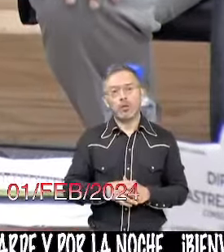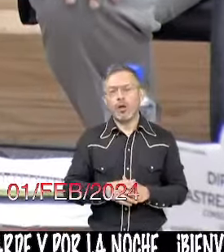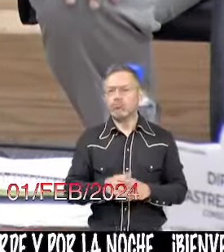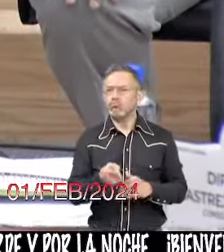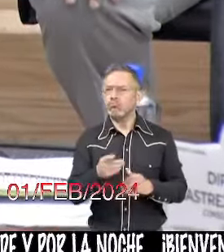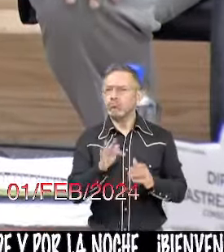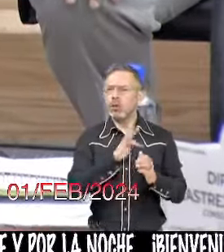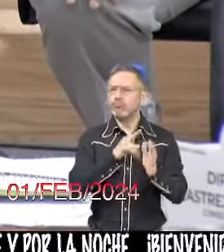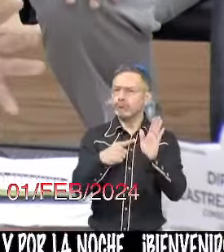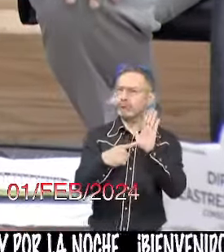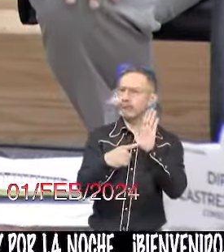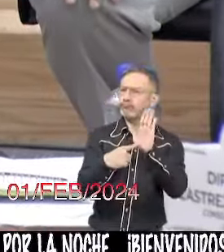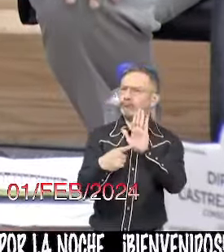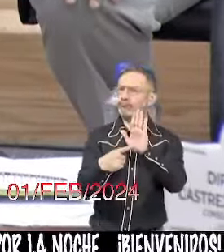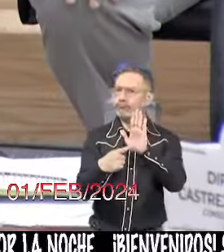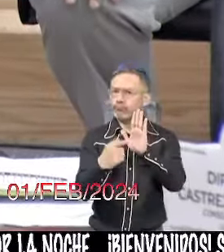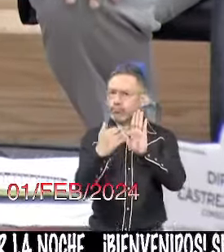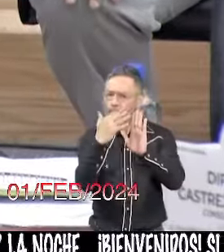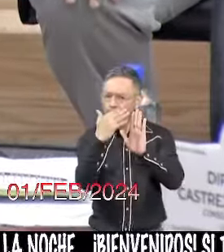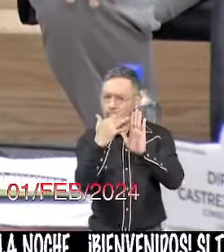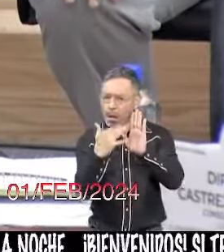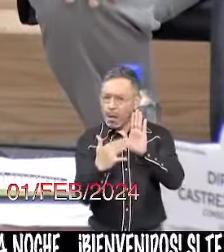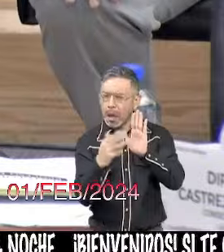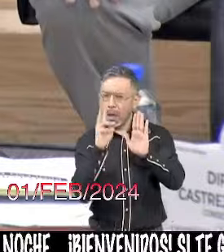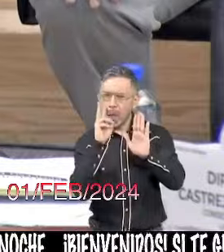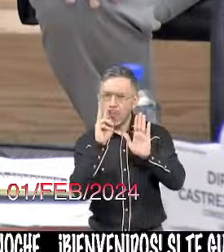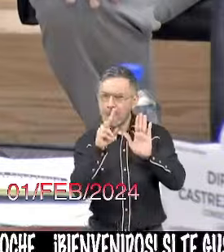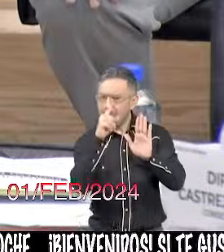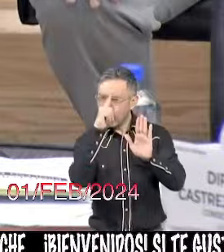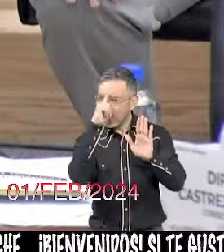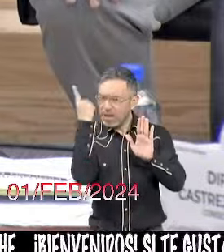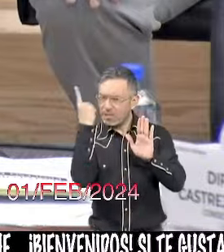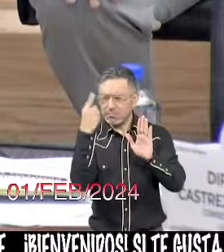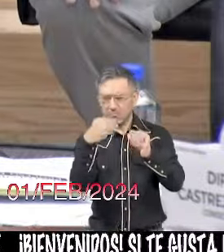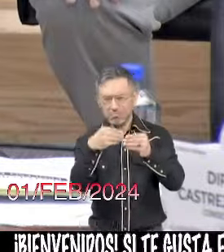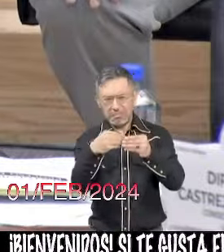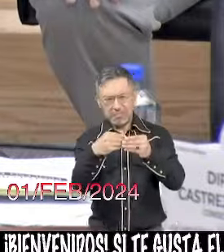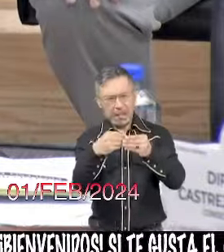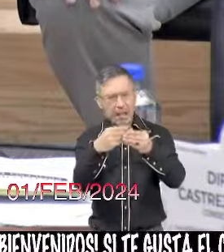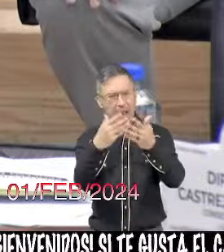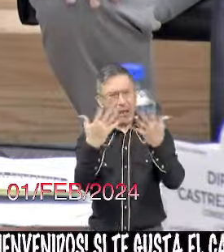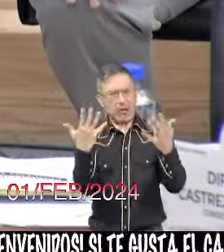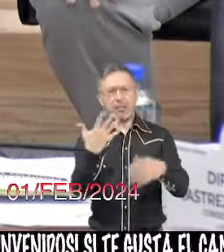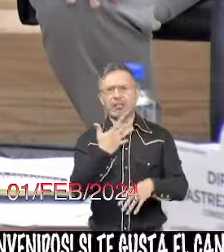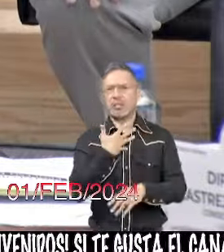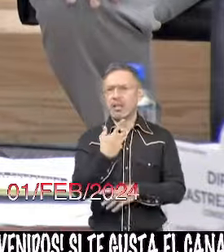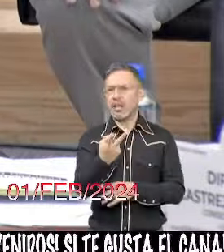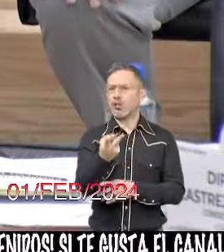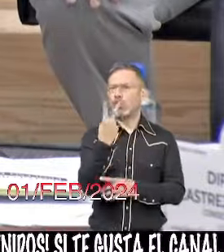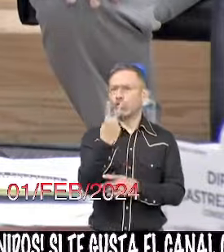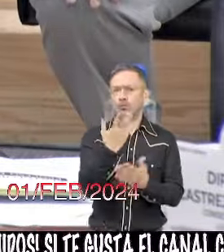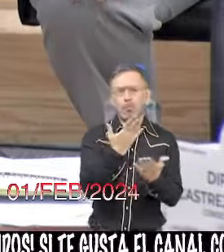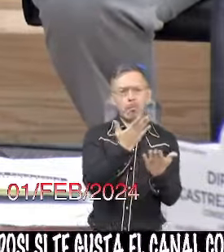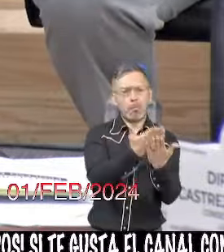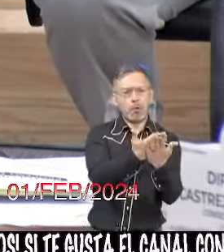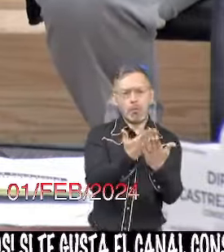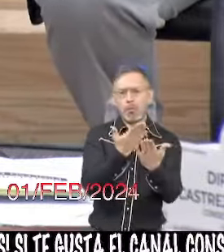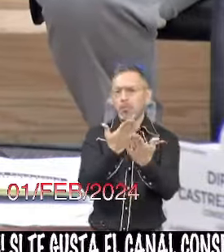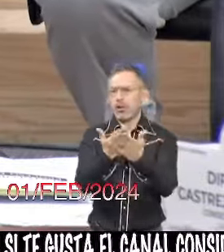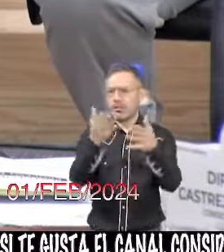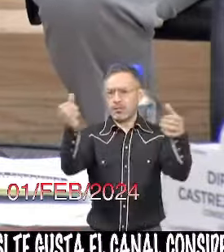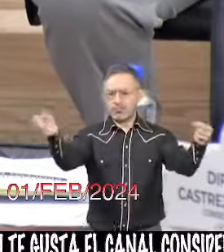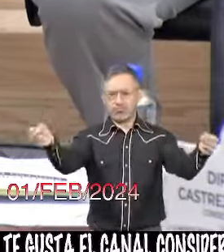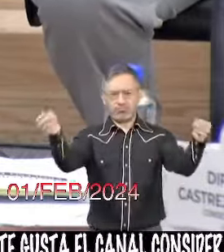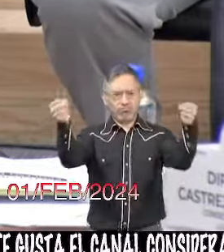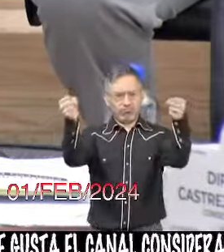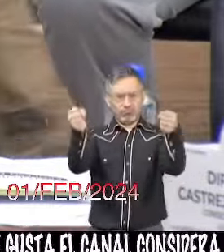claridad que hay dos propuestas y visiones totalmente